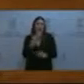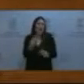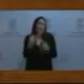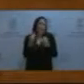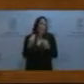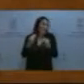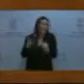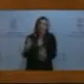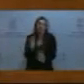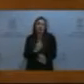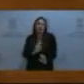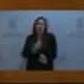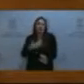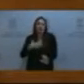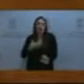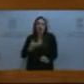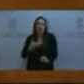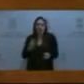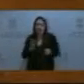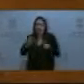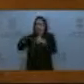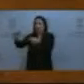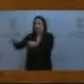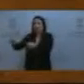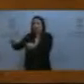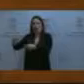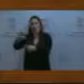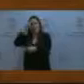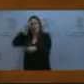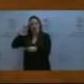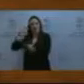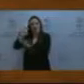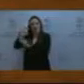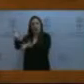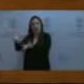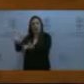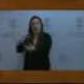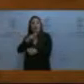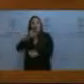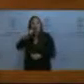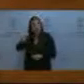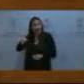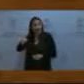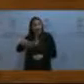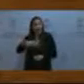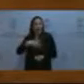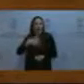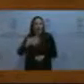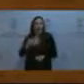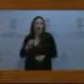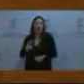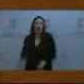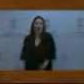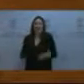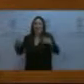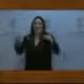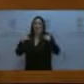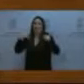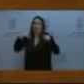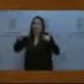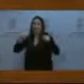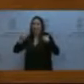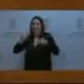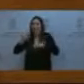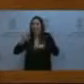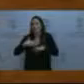maravillosas, llévenlas ustedes allí y defiéndanlas allí, que es donde está más cerca de quien tiene la competencia para poder efectuar